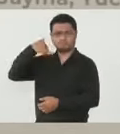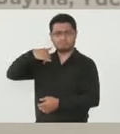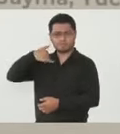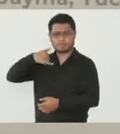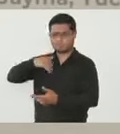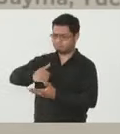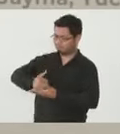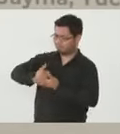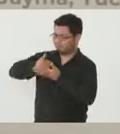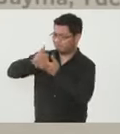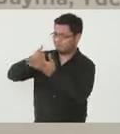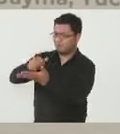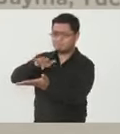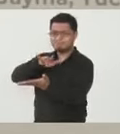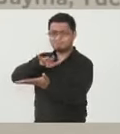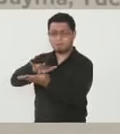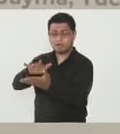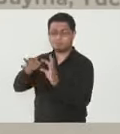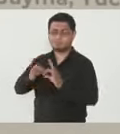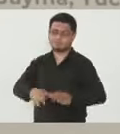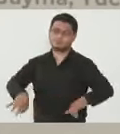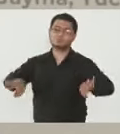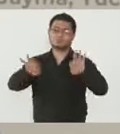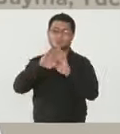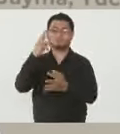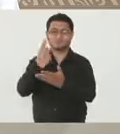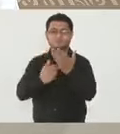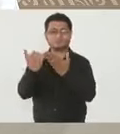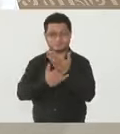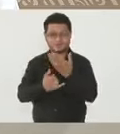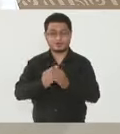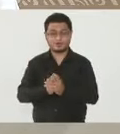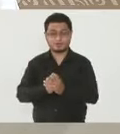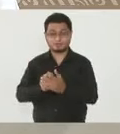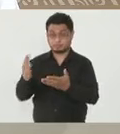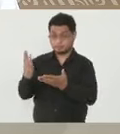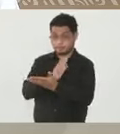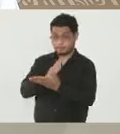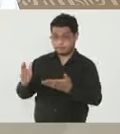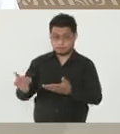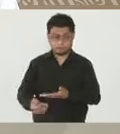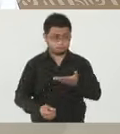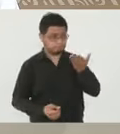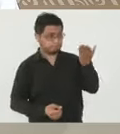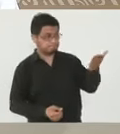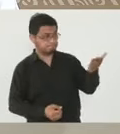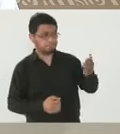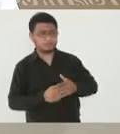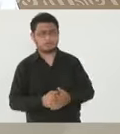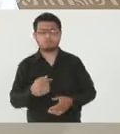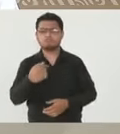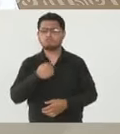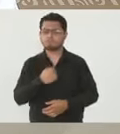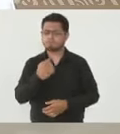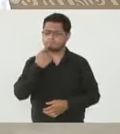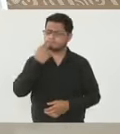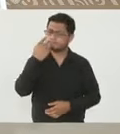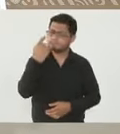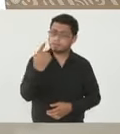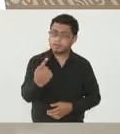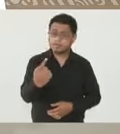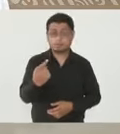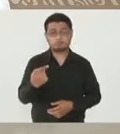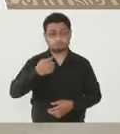seguir apoyándolo con este importantísimo proyecto. Por otro lado, presidente, quiero comentarle que sin duda